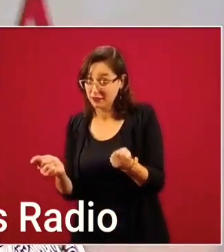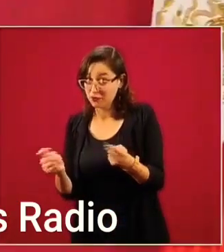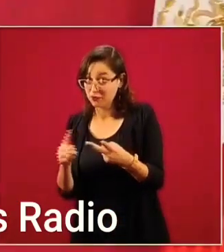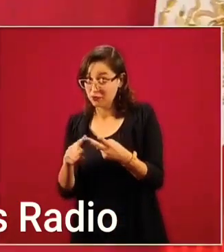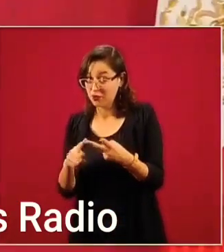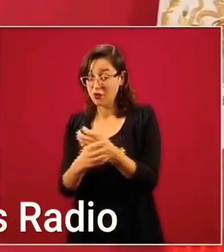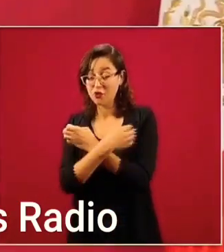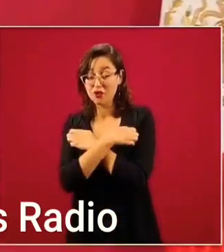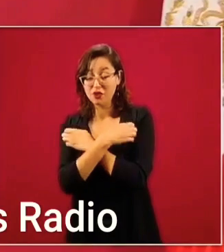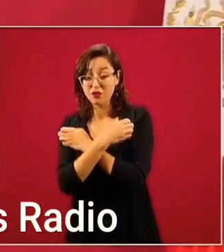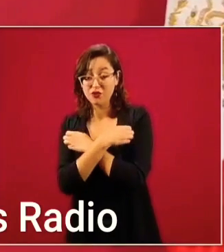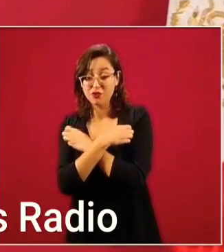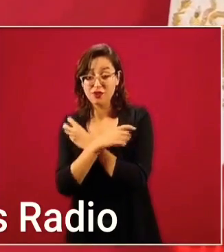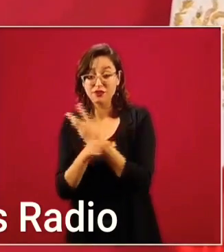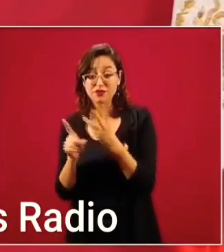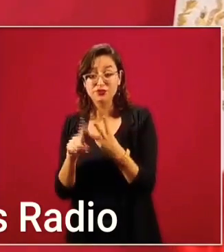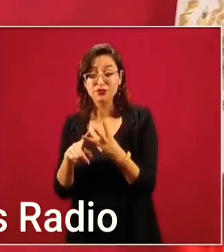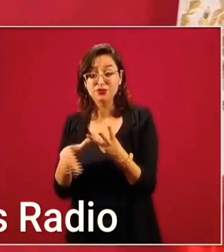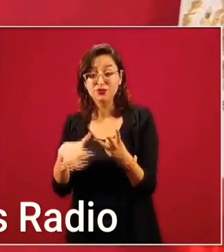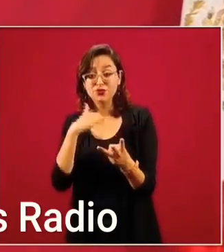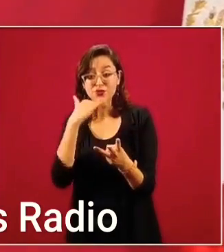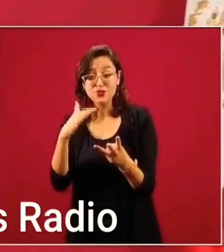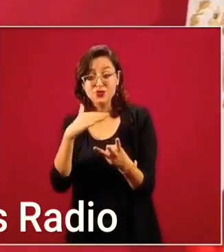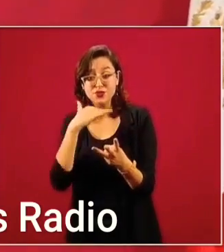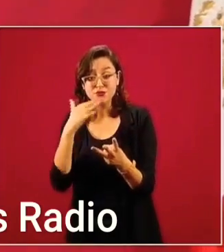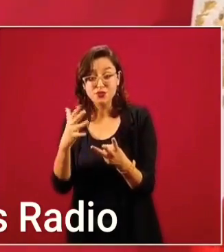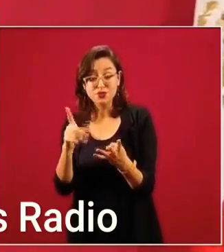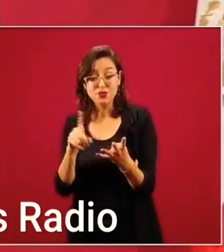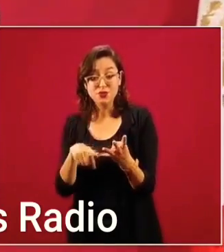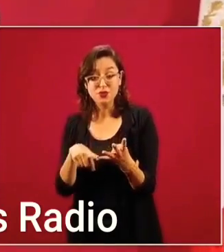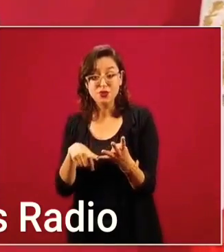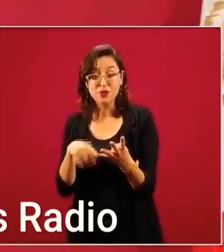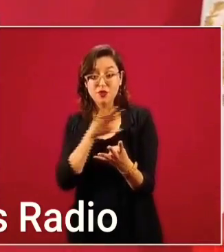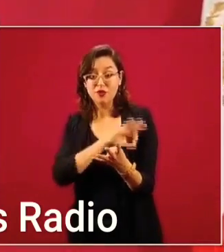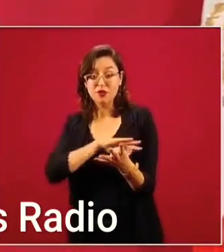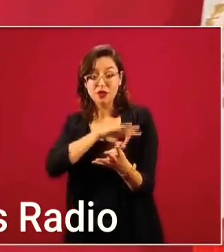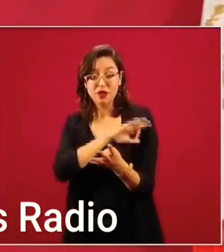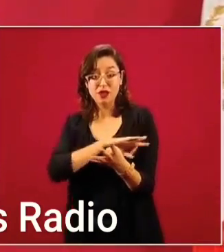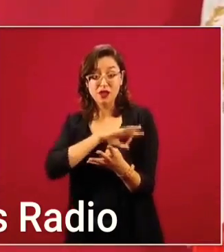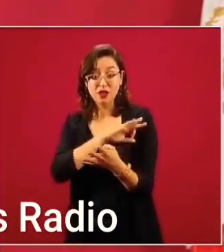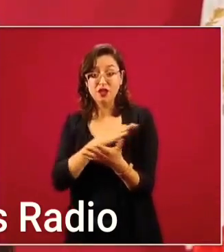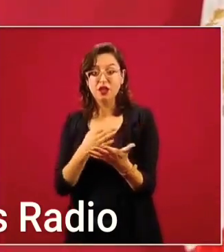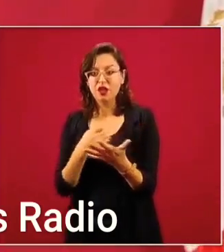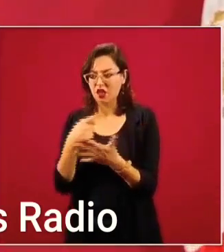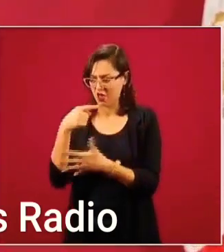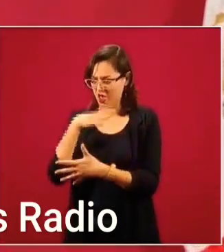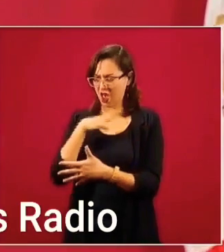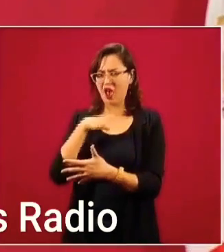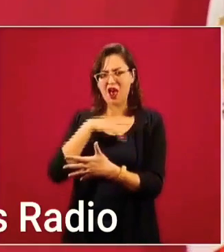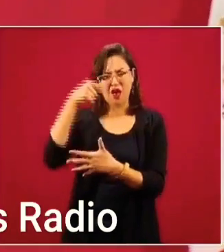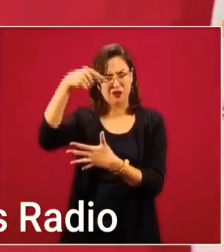educación, el nivel de corrupción, la felicidad,